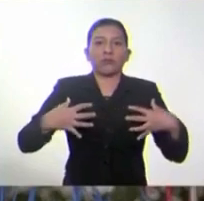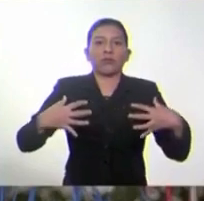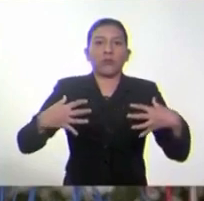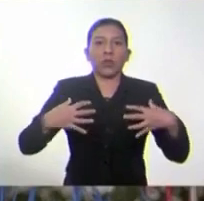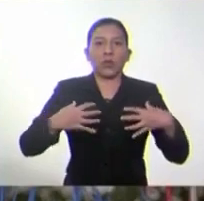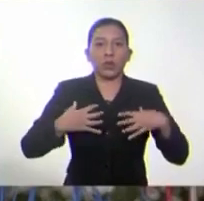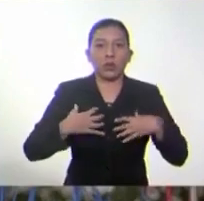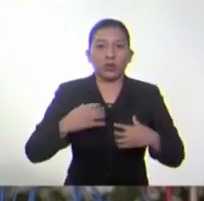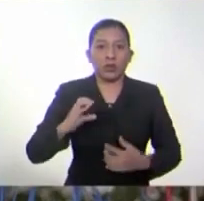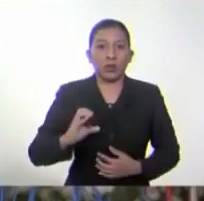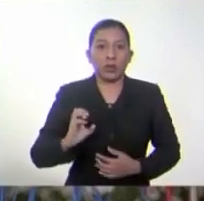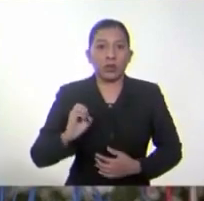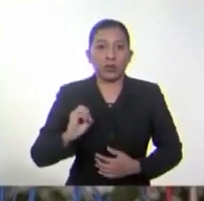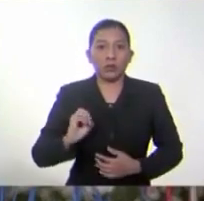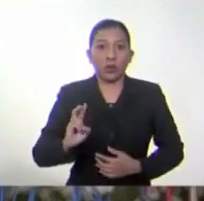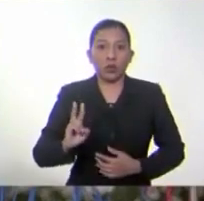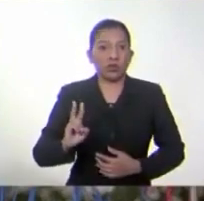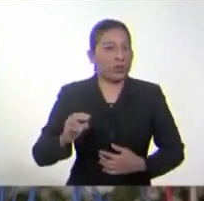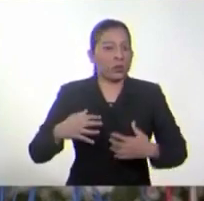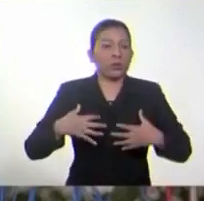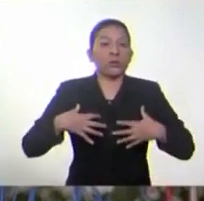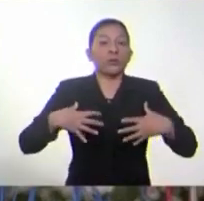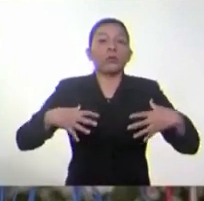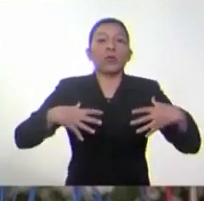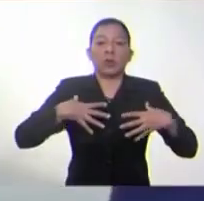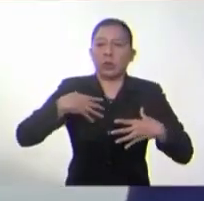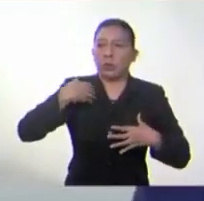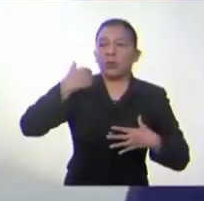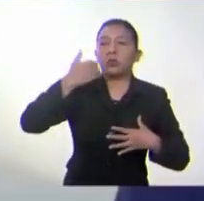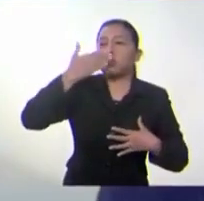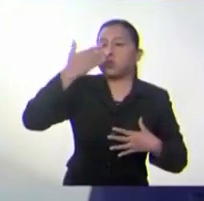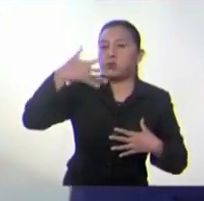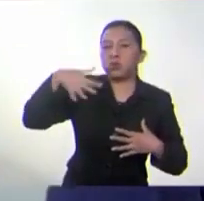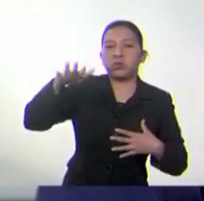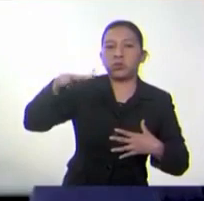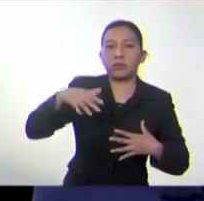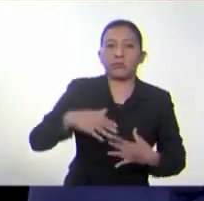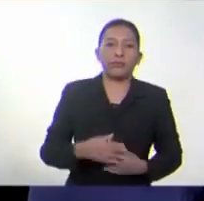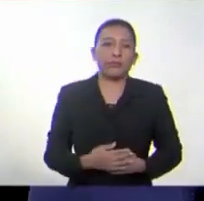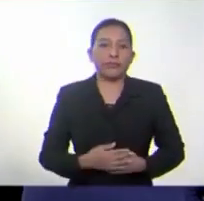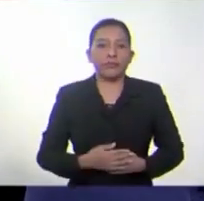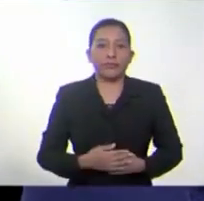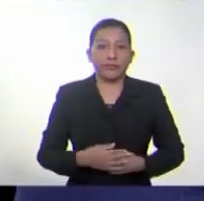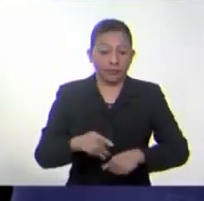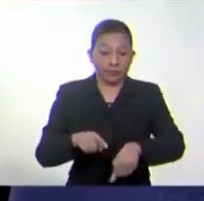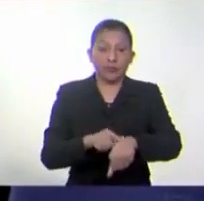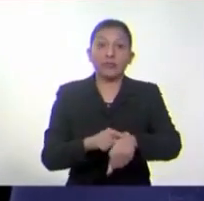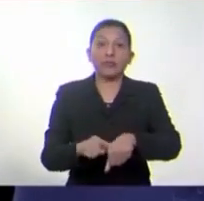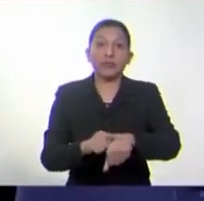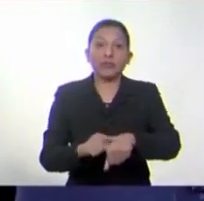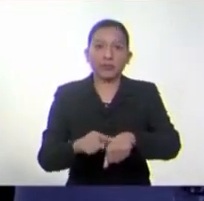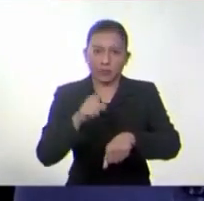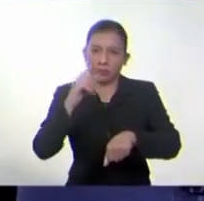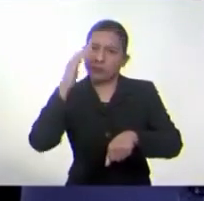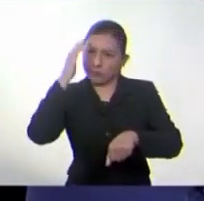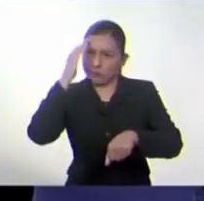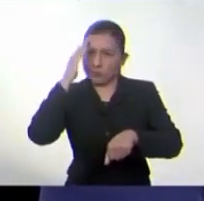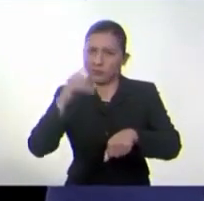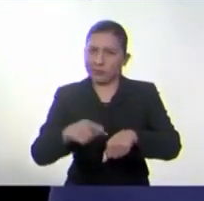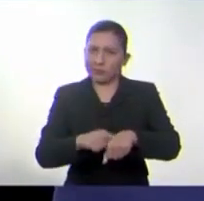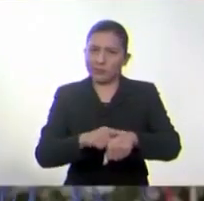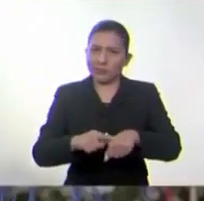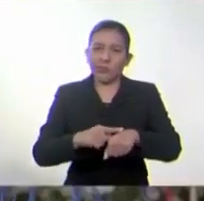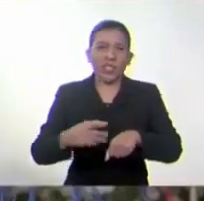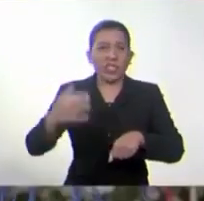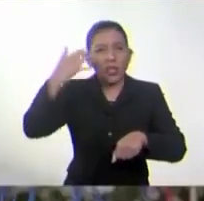CO2, la piel también produce sudor y los intestinos, bueno, ya sabemos qué es lo que expulsan.